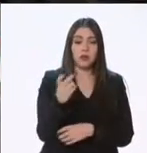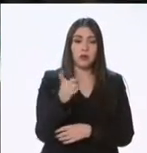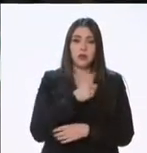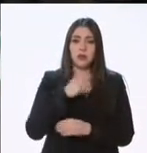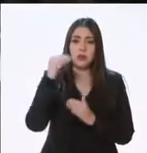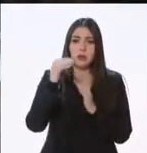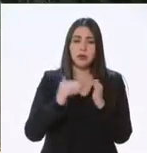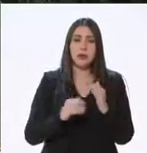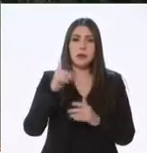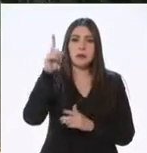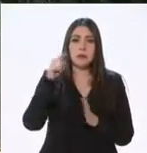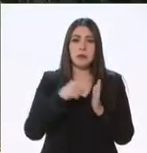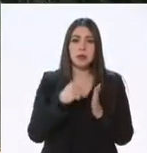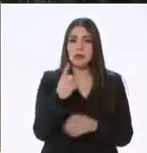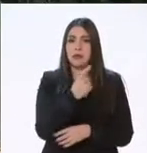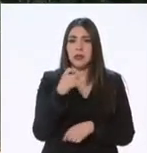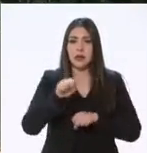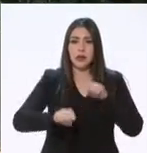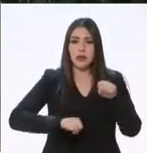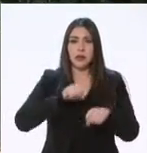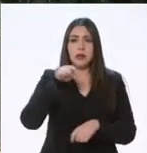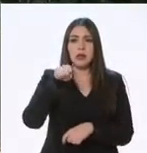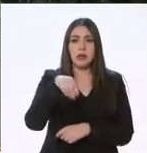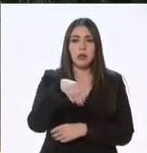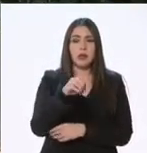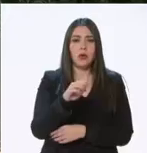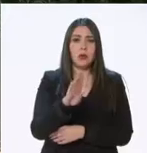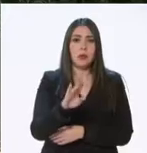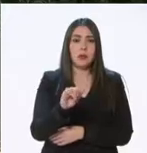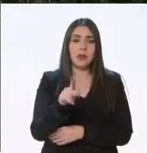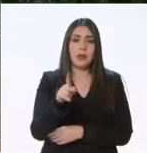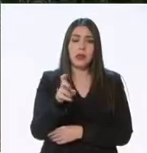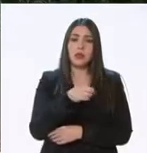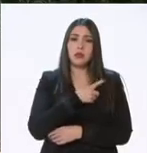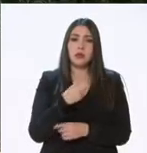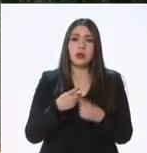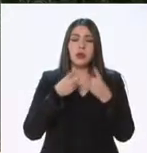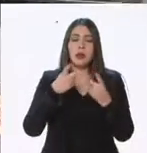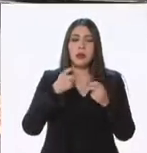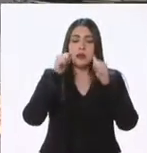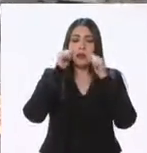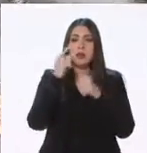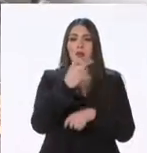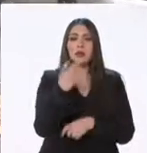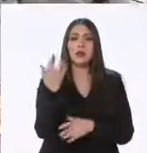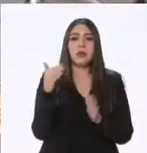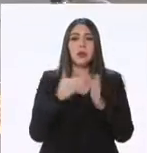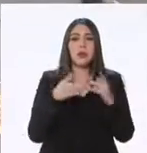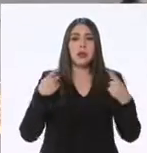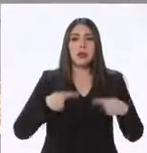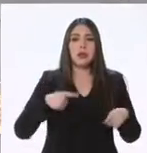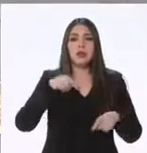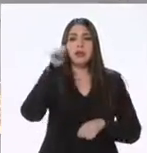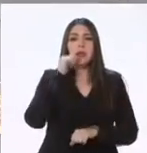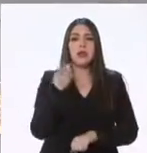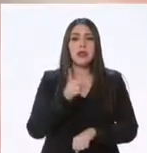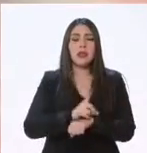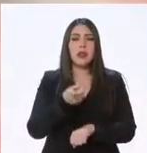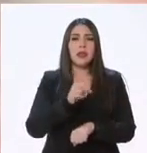solo 1,100 unidades, con las cuales Mobike tendrá que dar servicio a más de 250,000 usuarios que en conjunto a diario